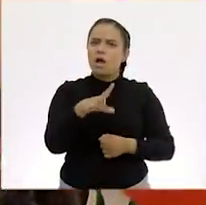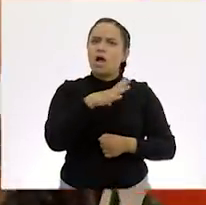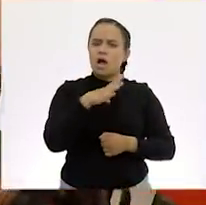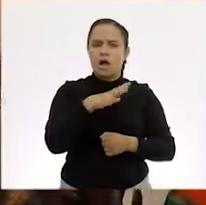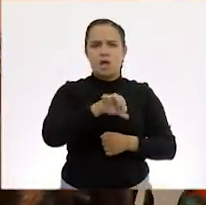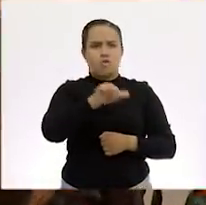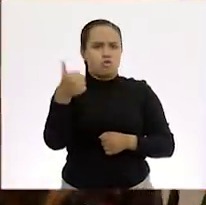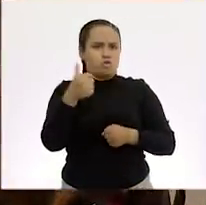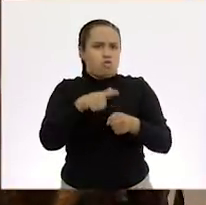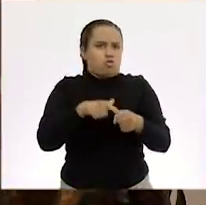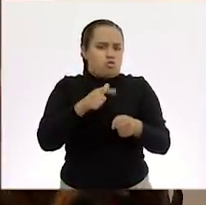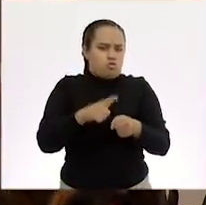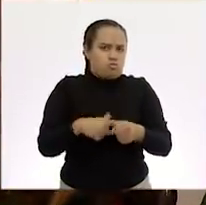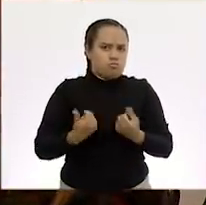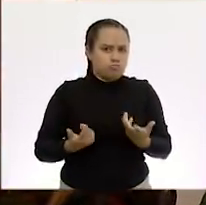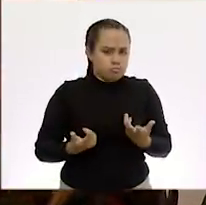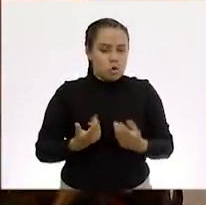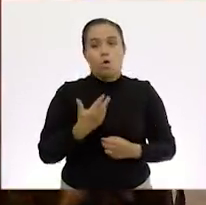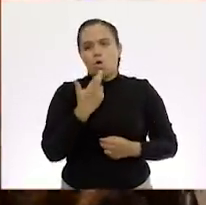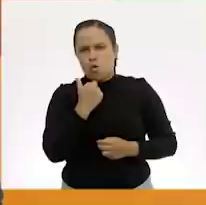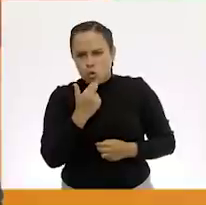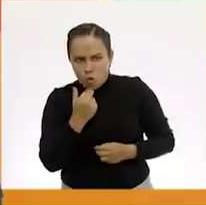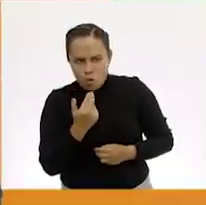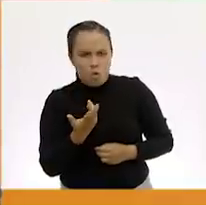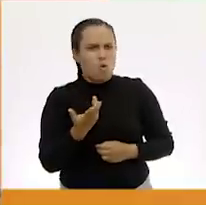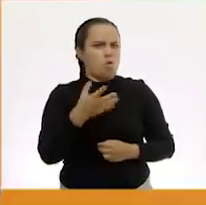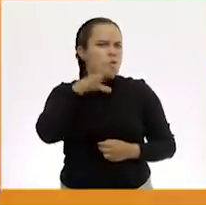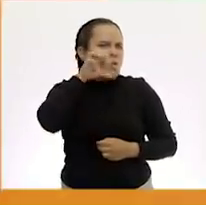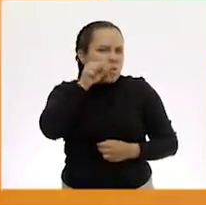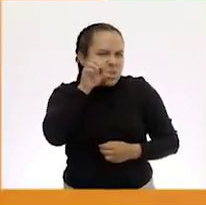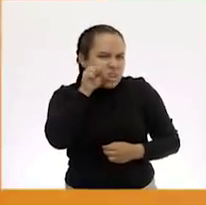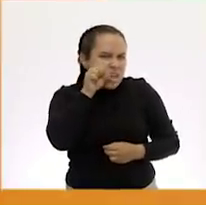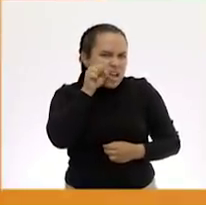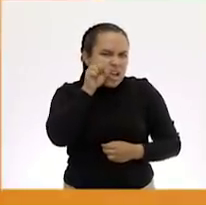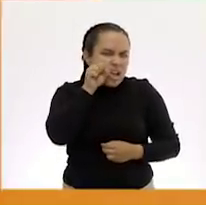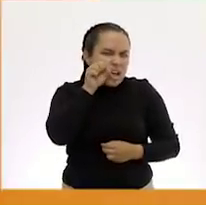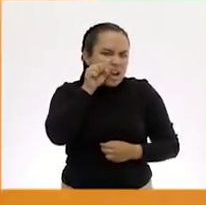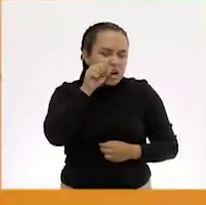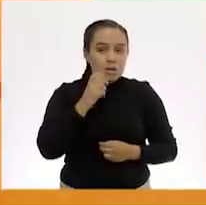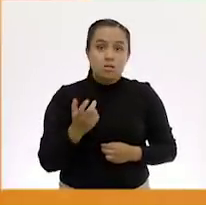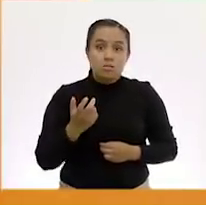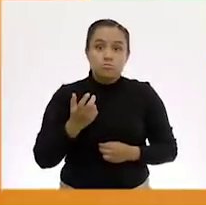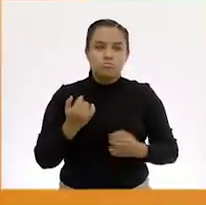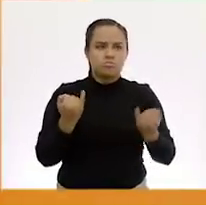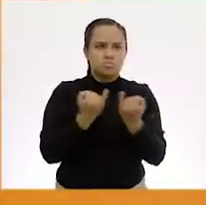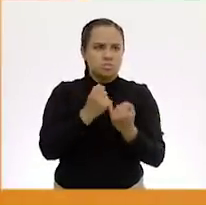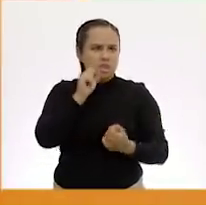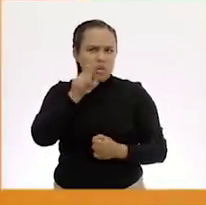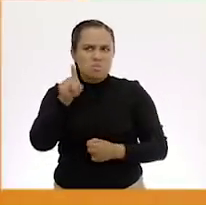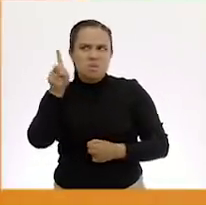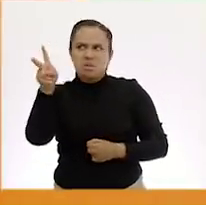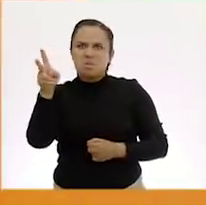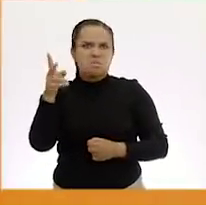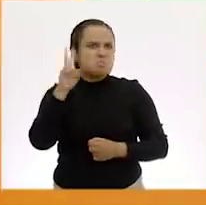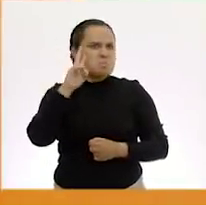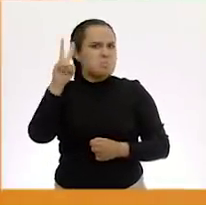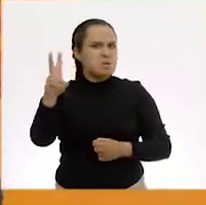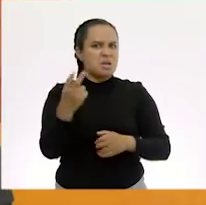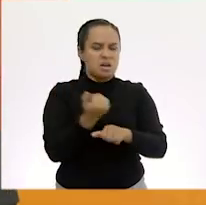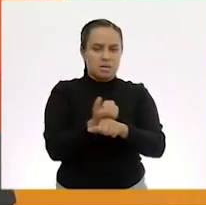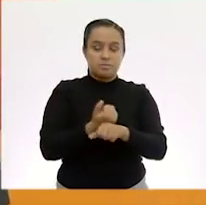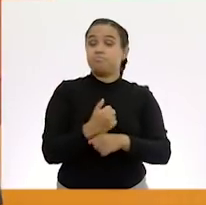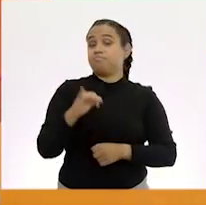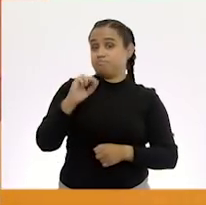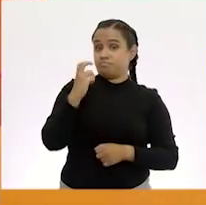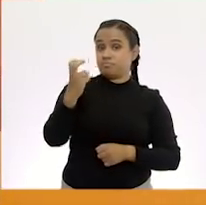Yo veo por ahí rojo, anaranjado, incluso un poco de amarillo. Exactamente, Ruth.